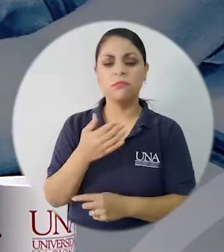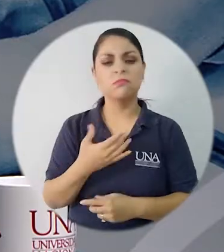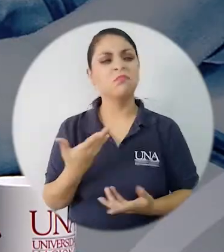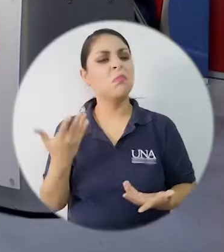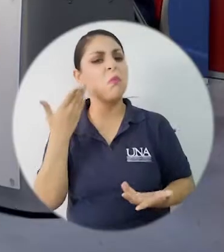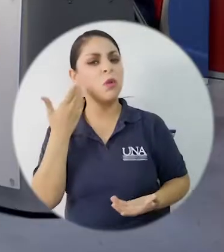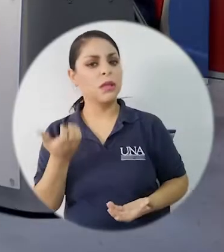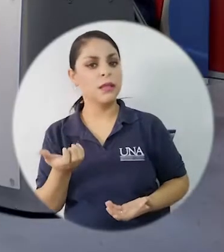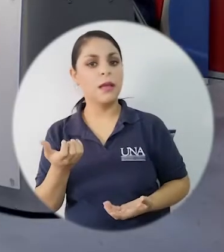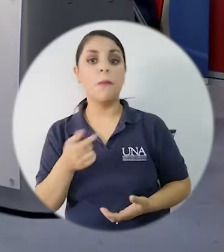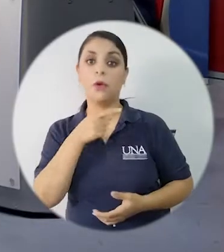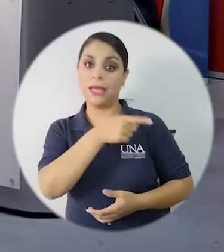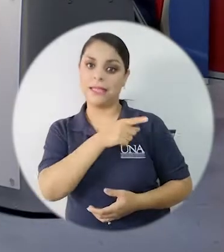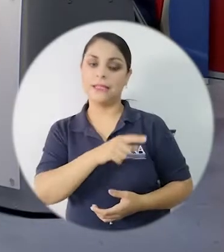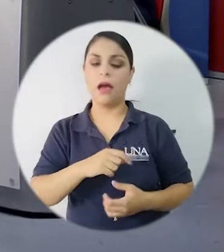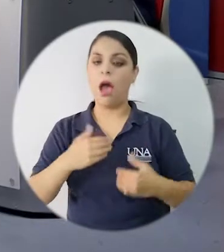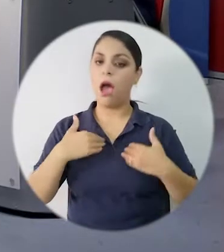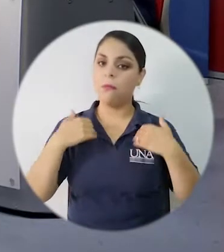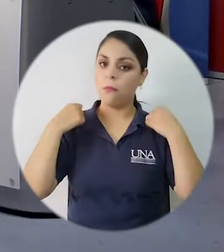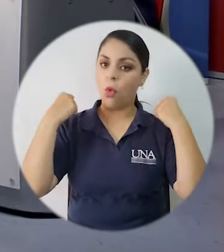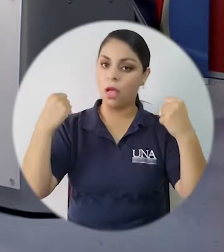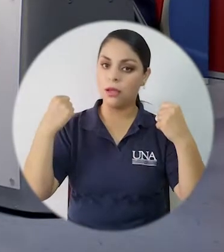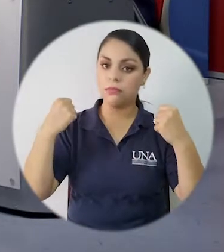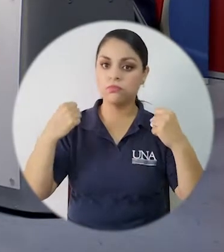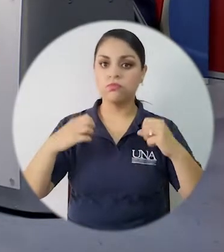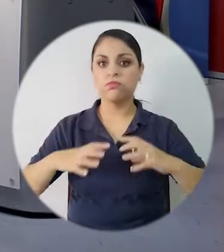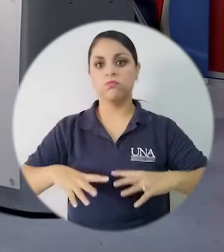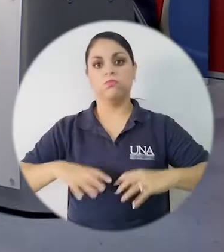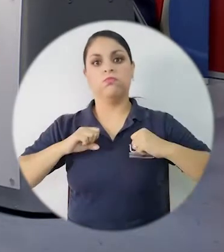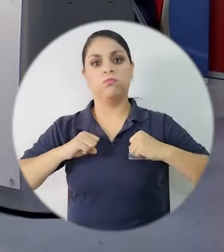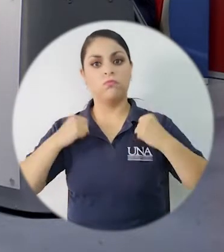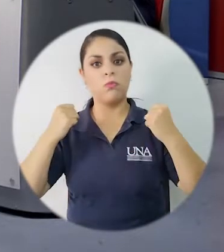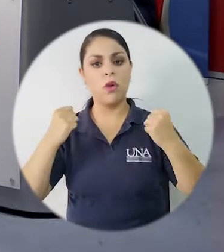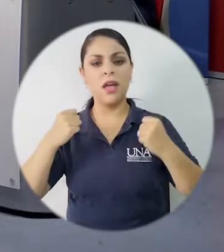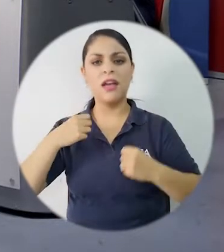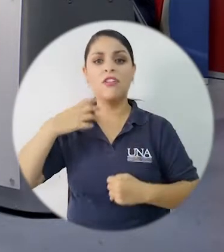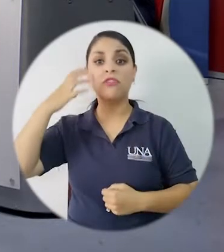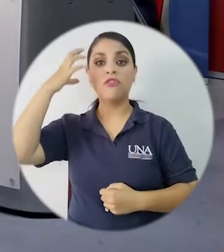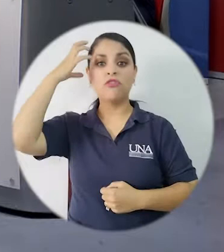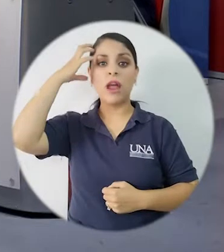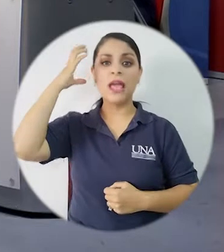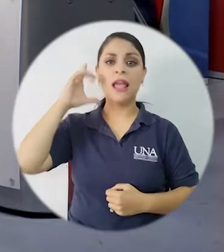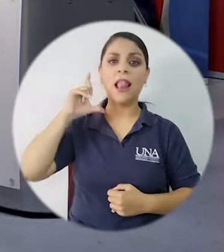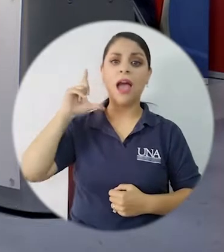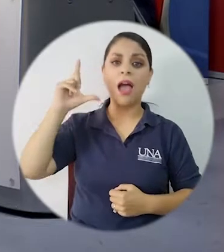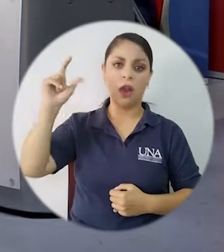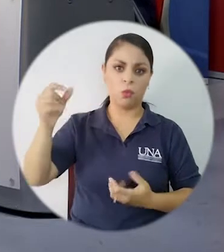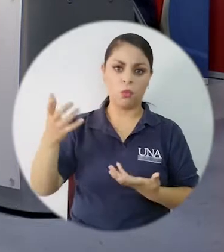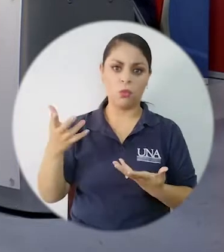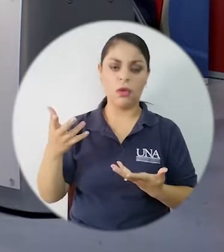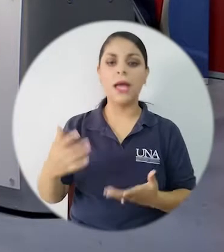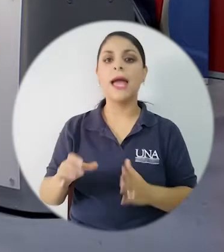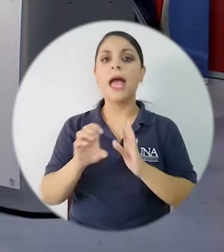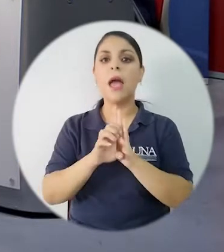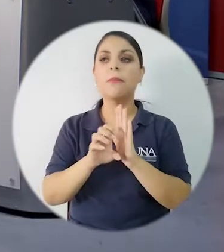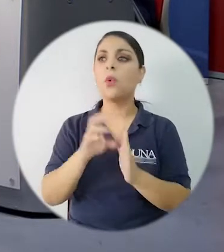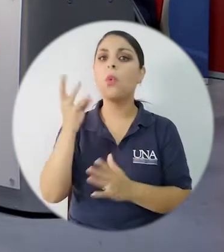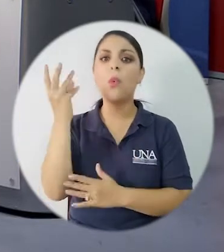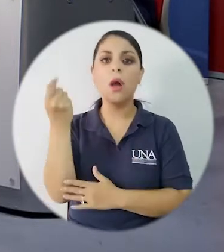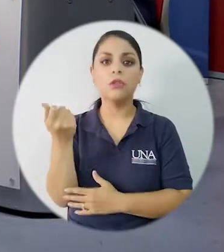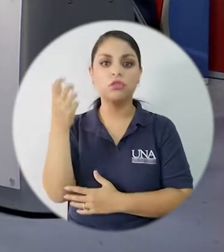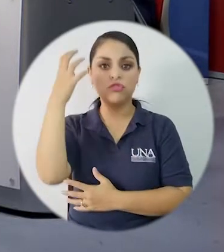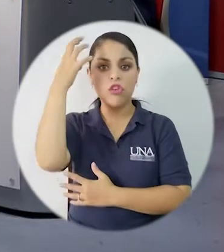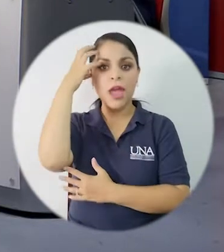qué? Porque esa autoridad inmediata es la que tiene el poder en ellos. El rey está muy largo. ¿Cuántos reyes de España vinieron a